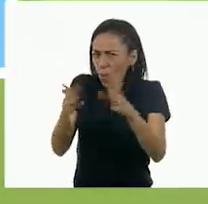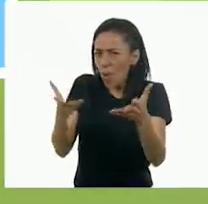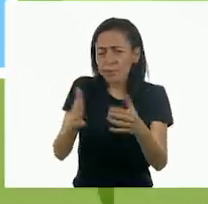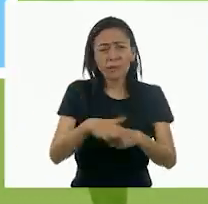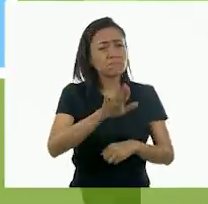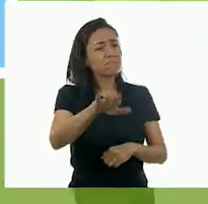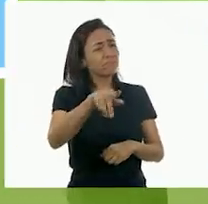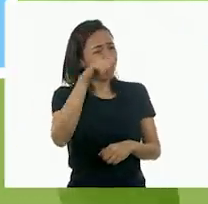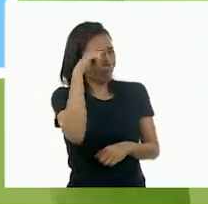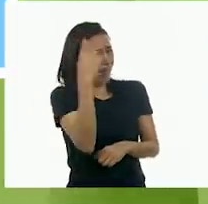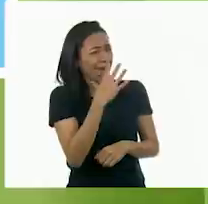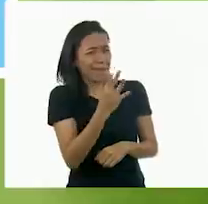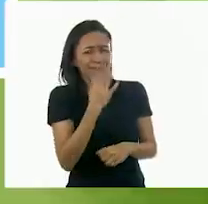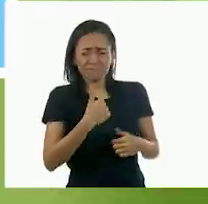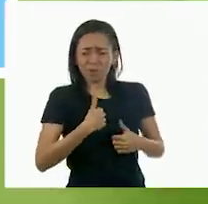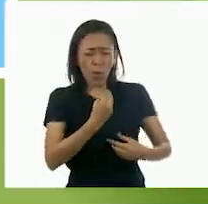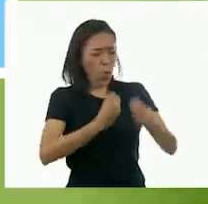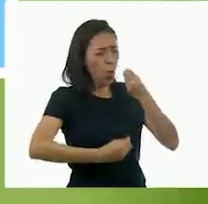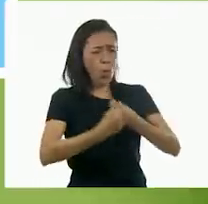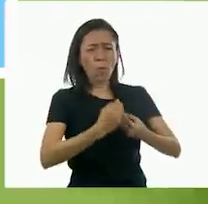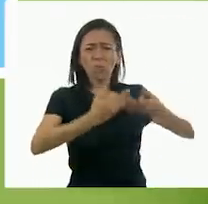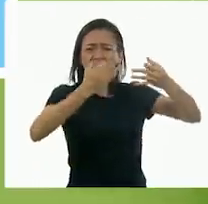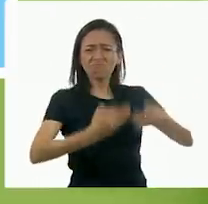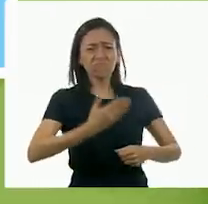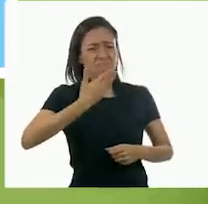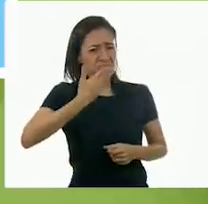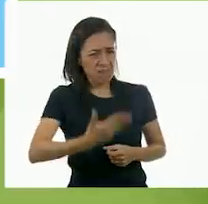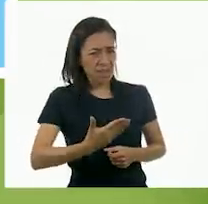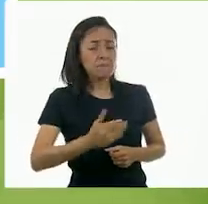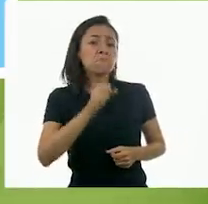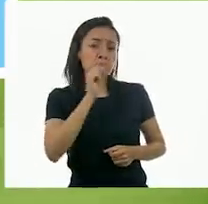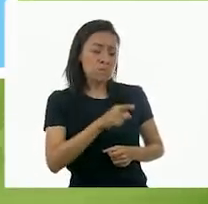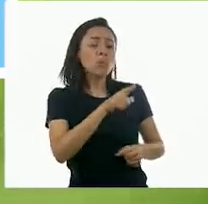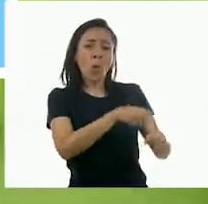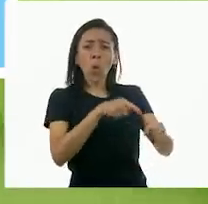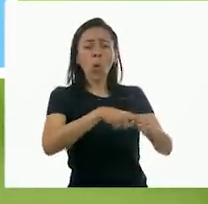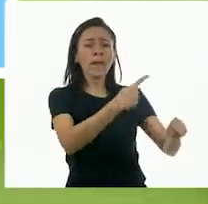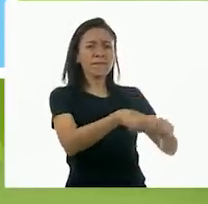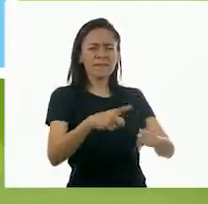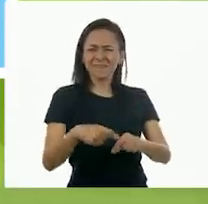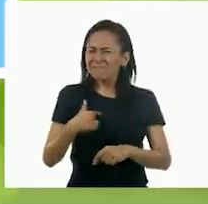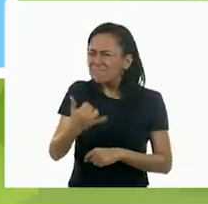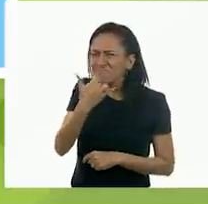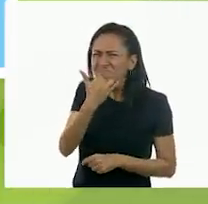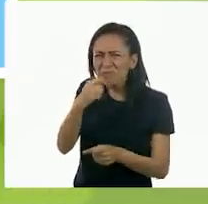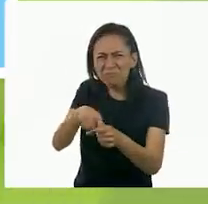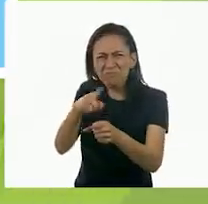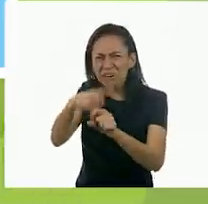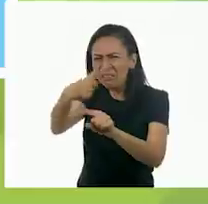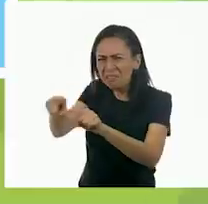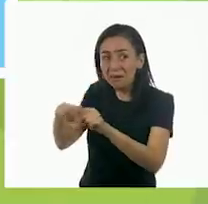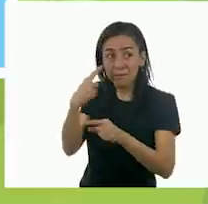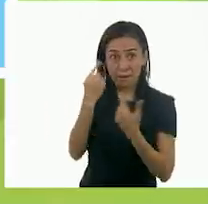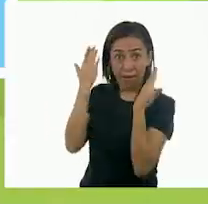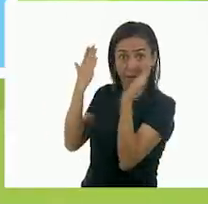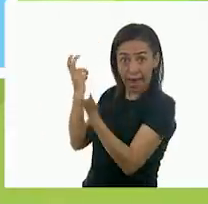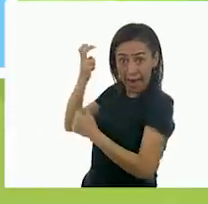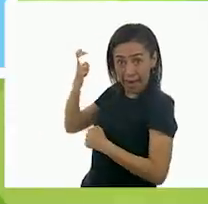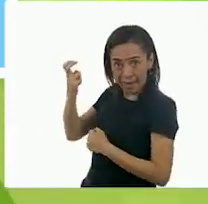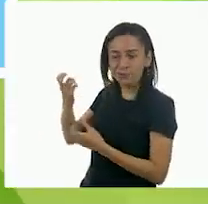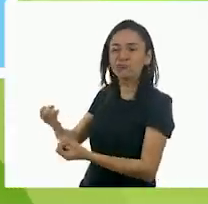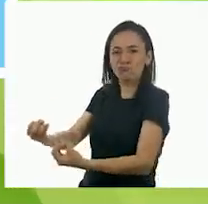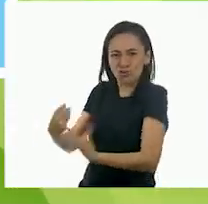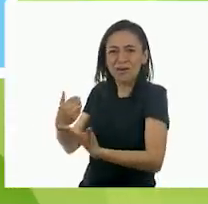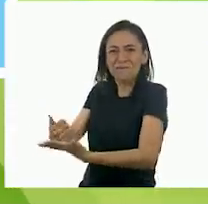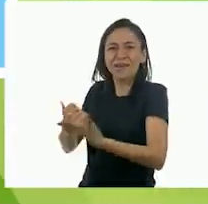y de colores. ¿Cómo que de colores? Pues estos de aquí me ayudan a estar sano, a